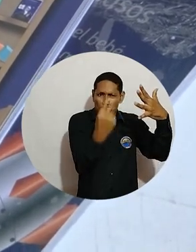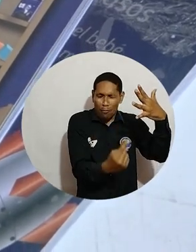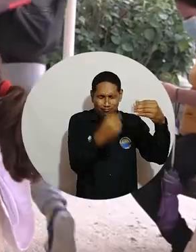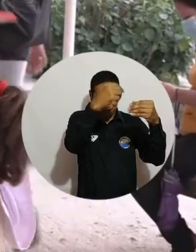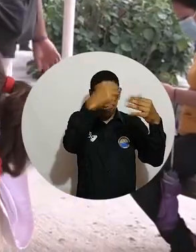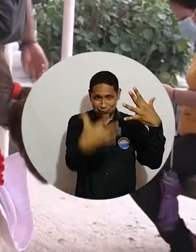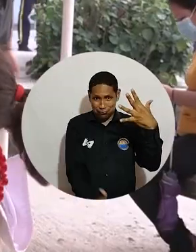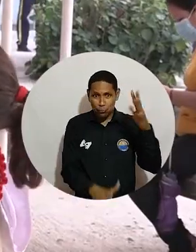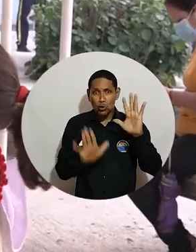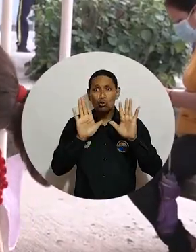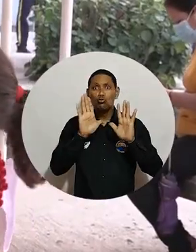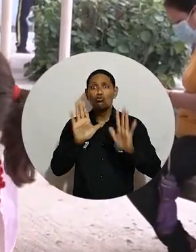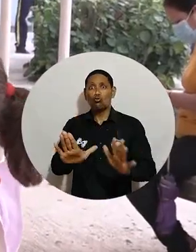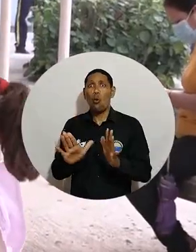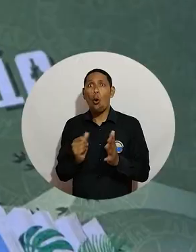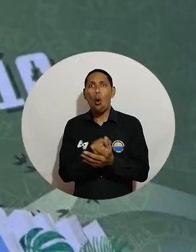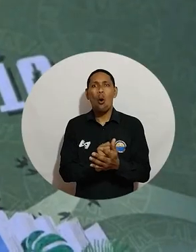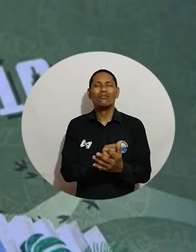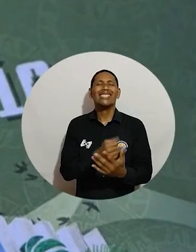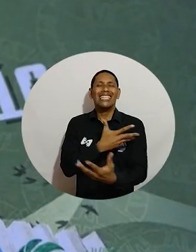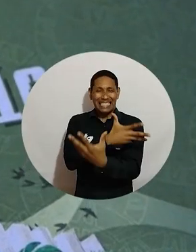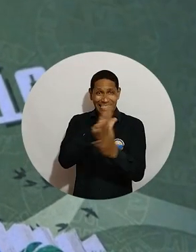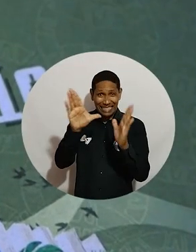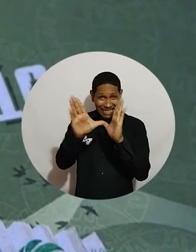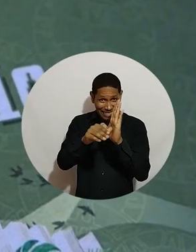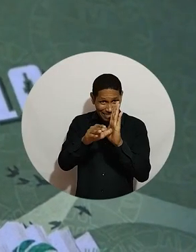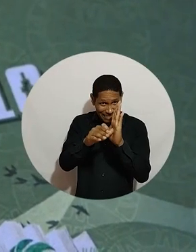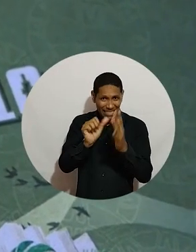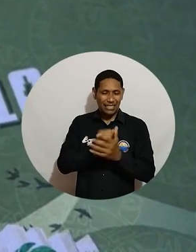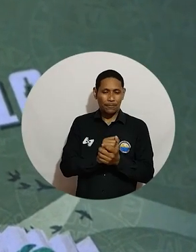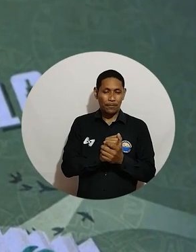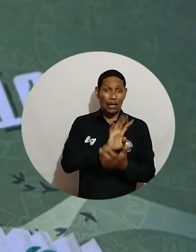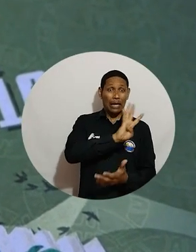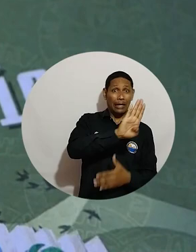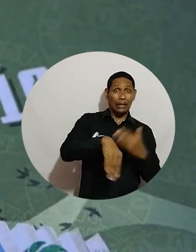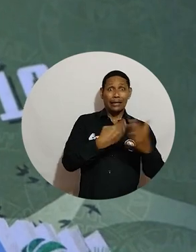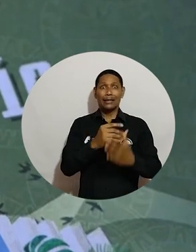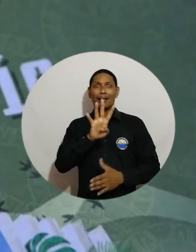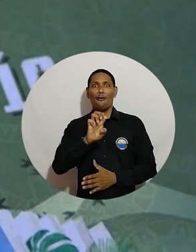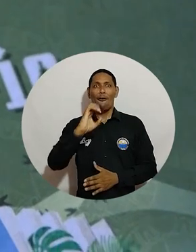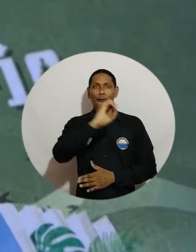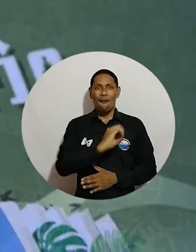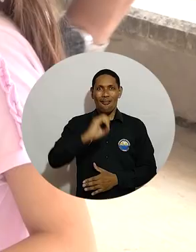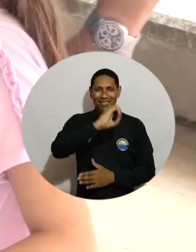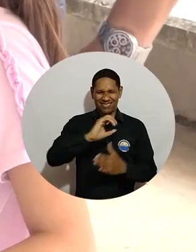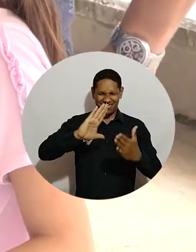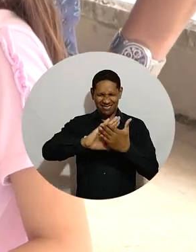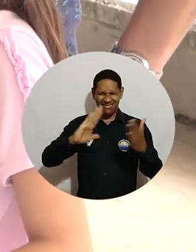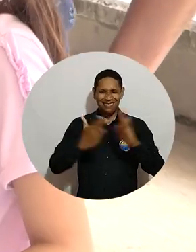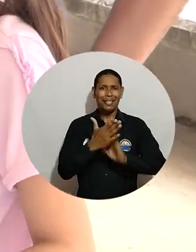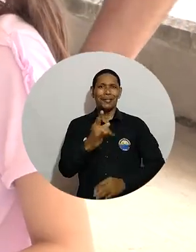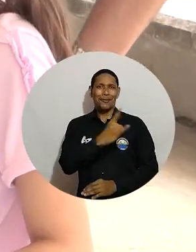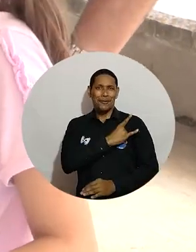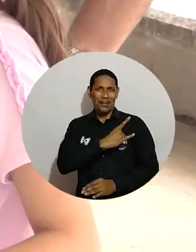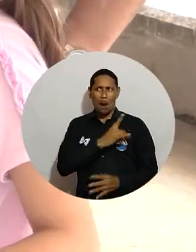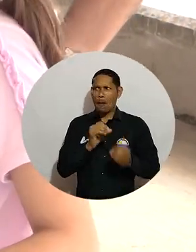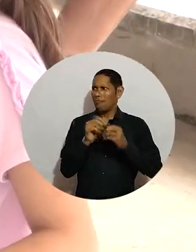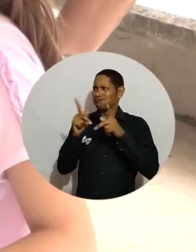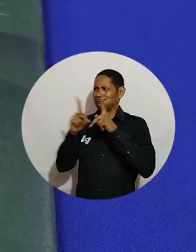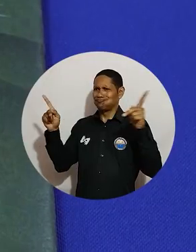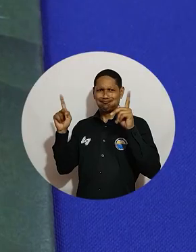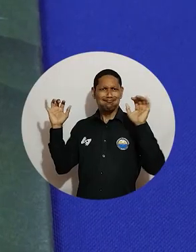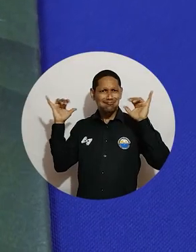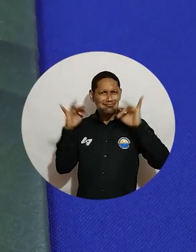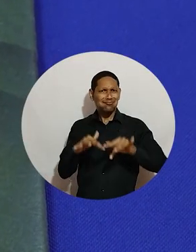aspectos relacionados también a las ciencias sociales y las humanidades. Desde el 4 hasta el 9 de octubre, la comunidad universitaria